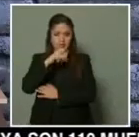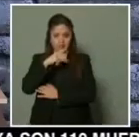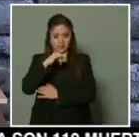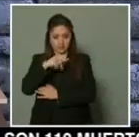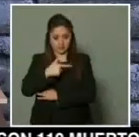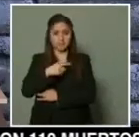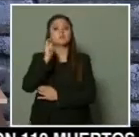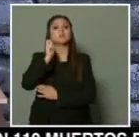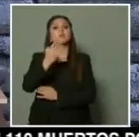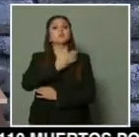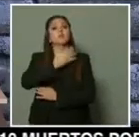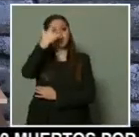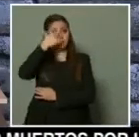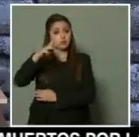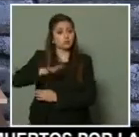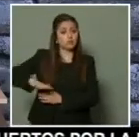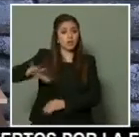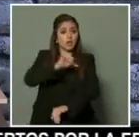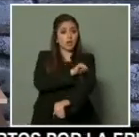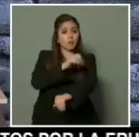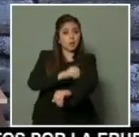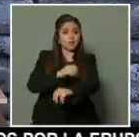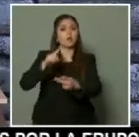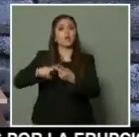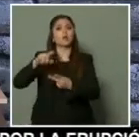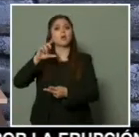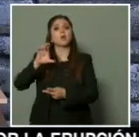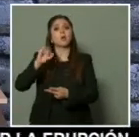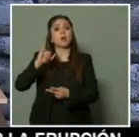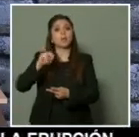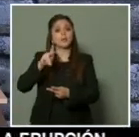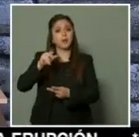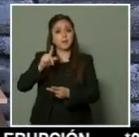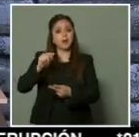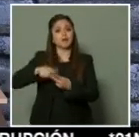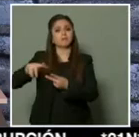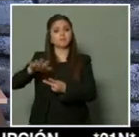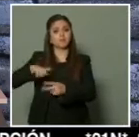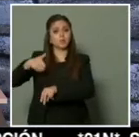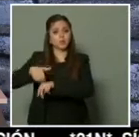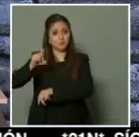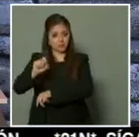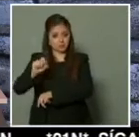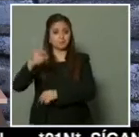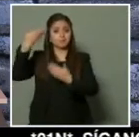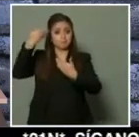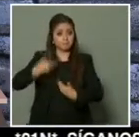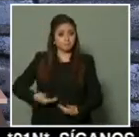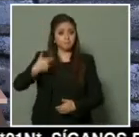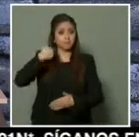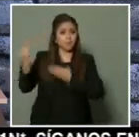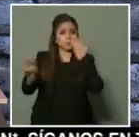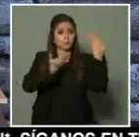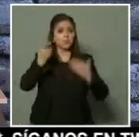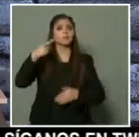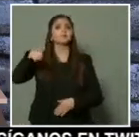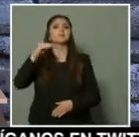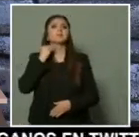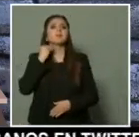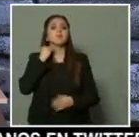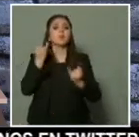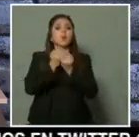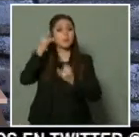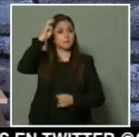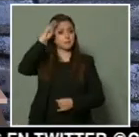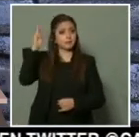cultural. En tanto, el candidato del Partido Humanista, Felipe Eric Pérez Segura, planteó impulsar la elección de ciudadanos para que